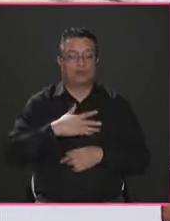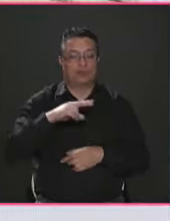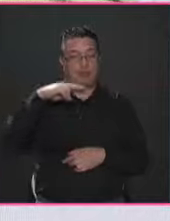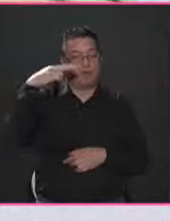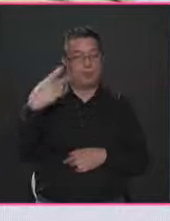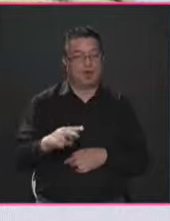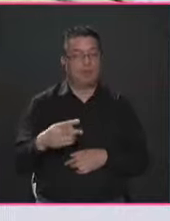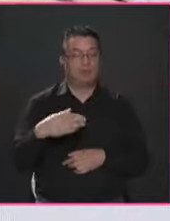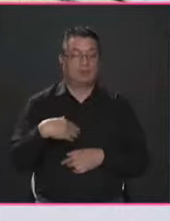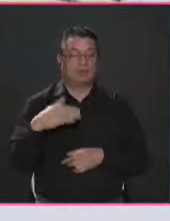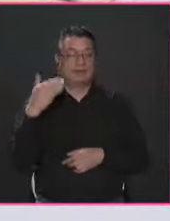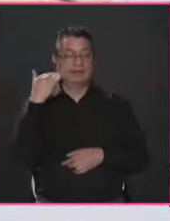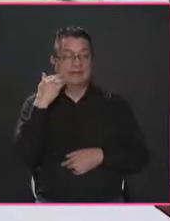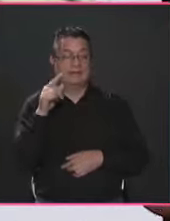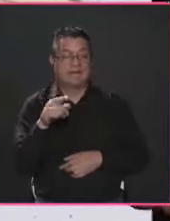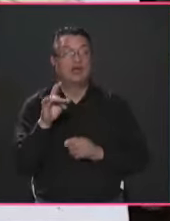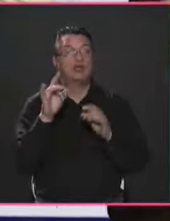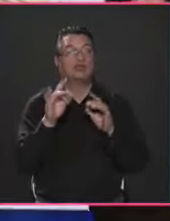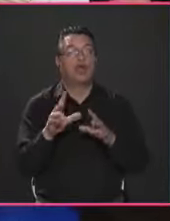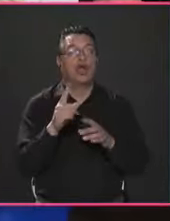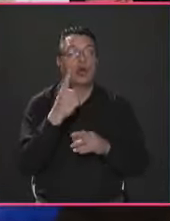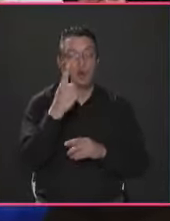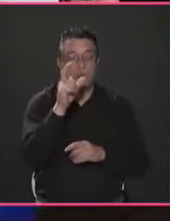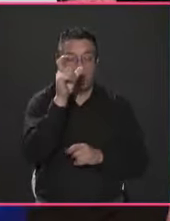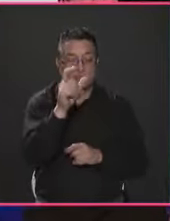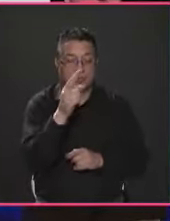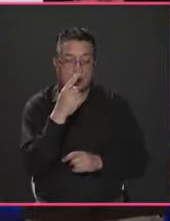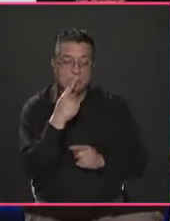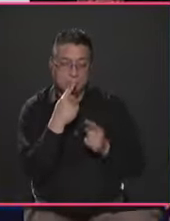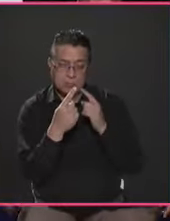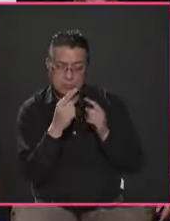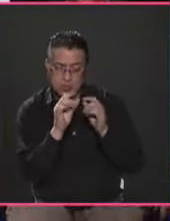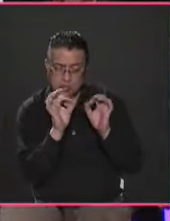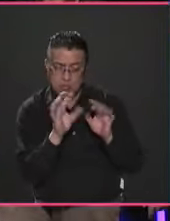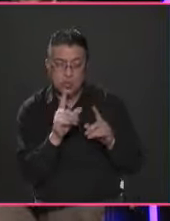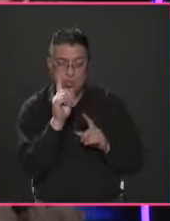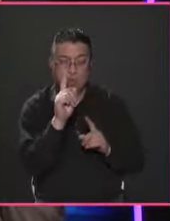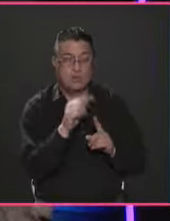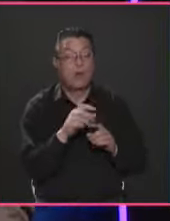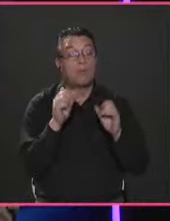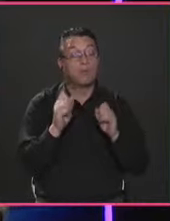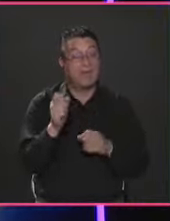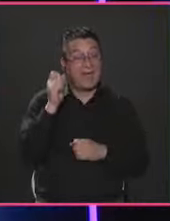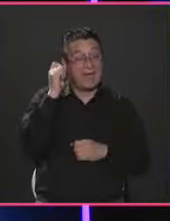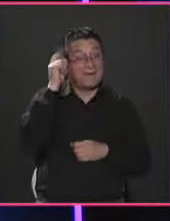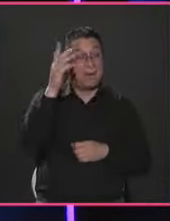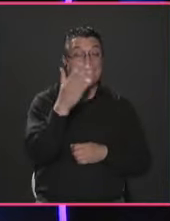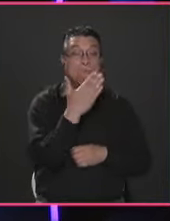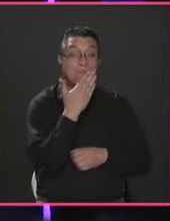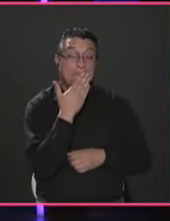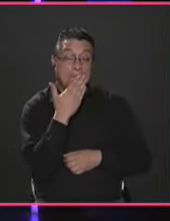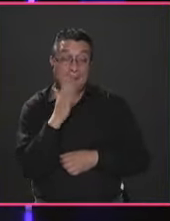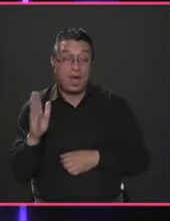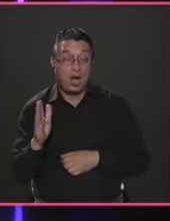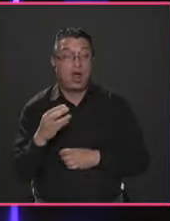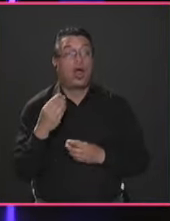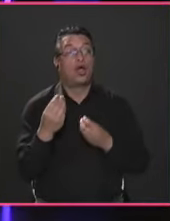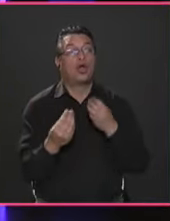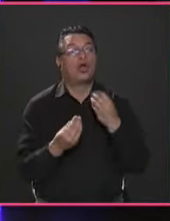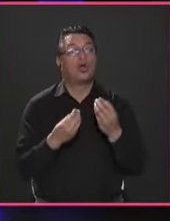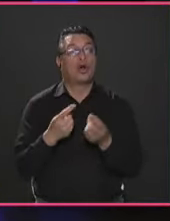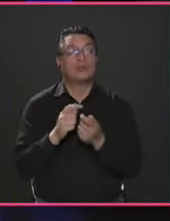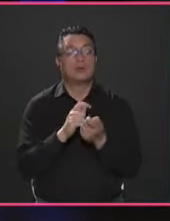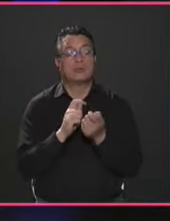de nuestra niña solo secuenciando un individuo obviamente para comprender de mejor forma Cómo esta